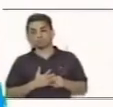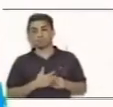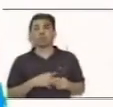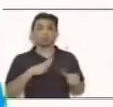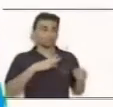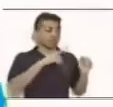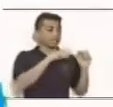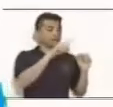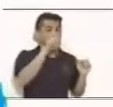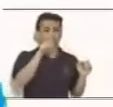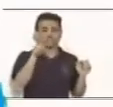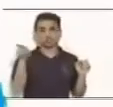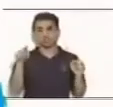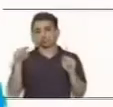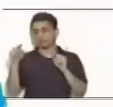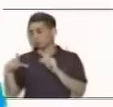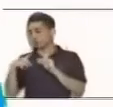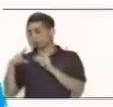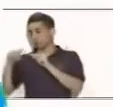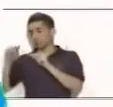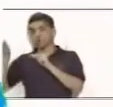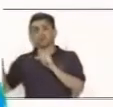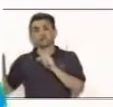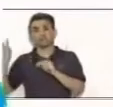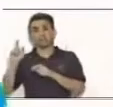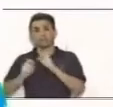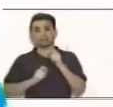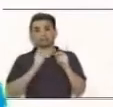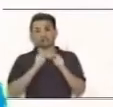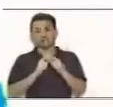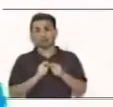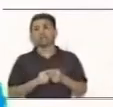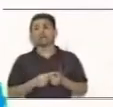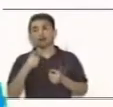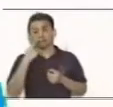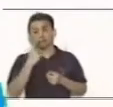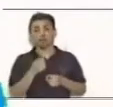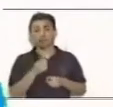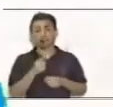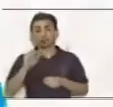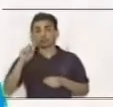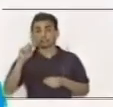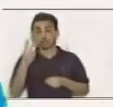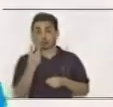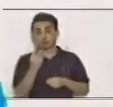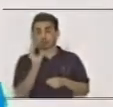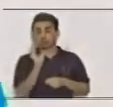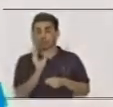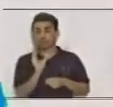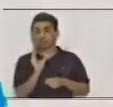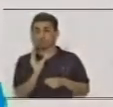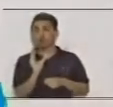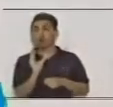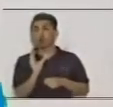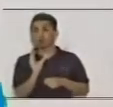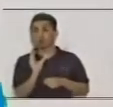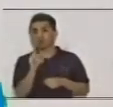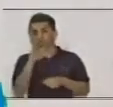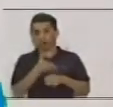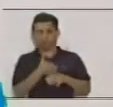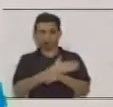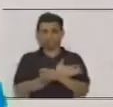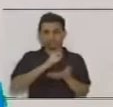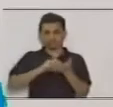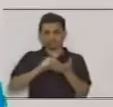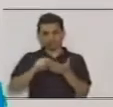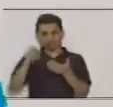raíz exacta. Solo me falta comprobar cuál. Que el de en medio o el segundo término, ¿qué tiene que ser? Lean en su cuaderno, en sus